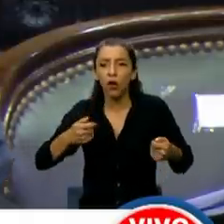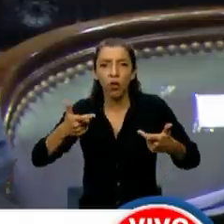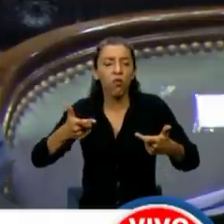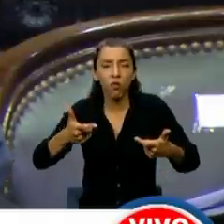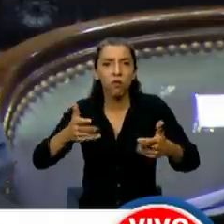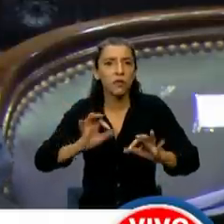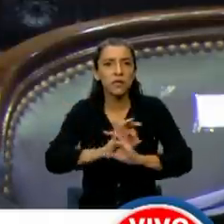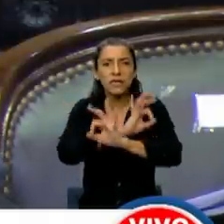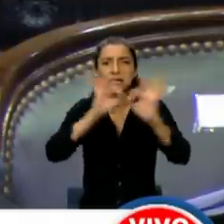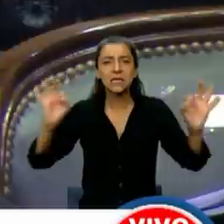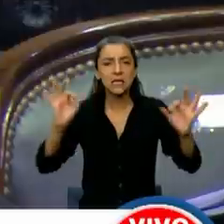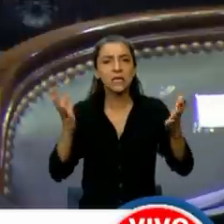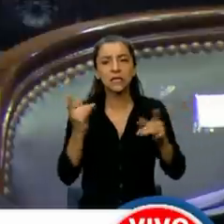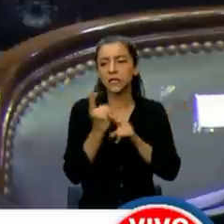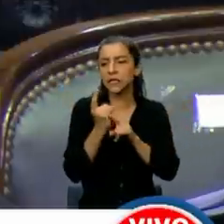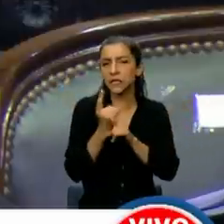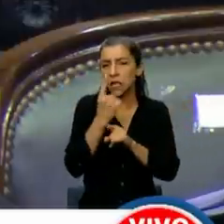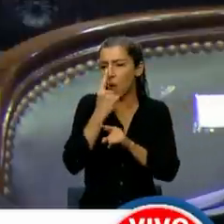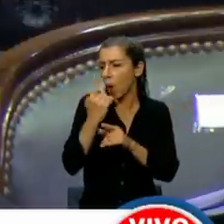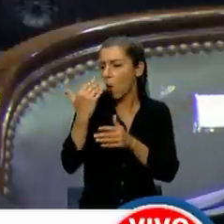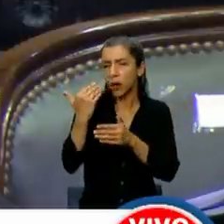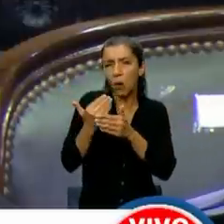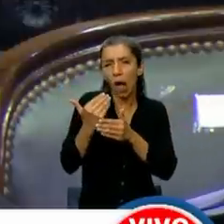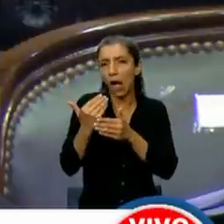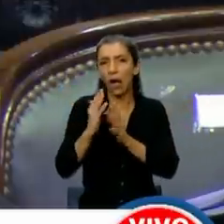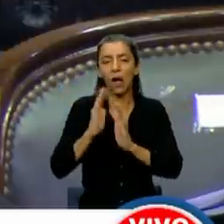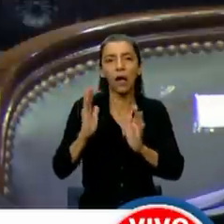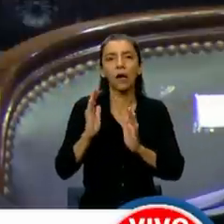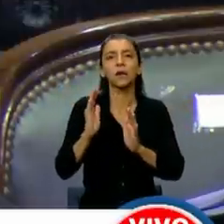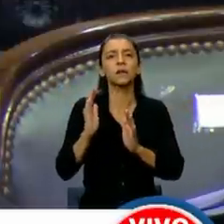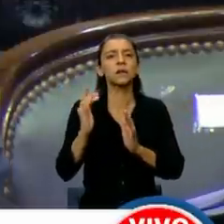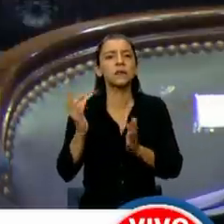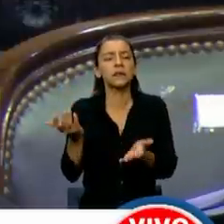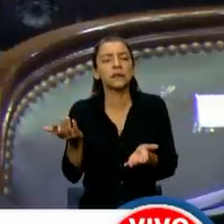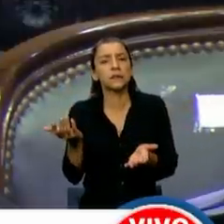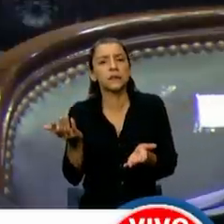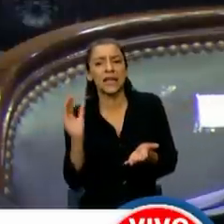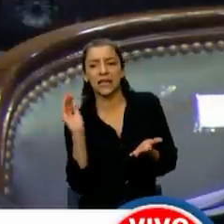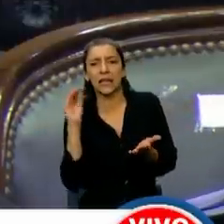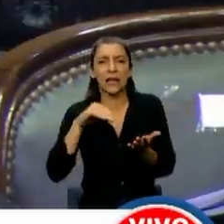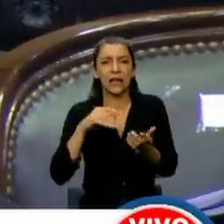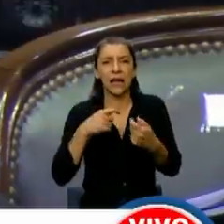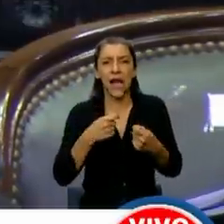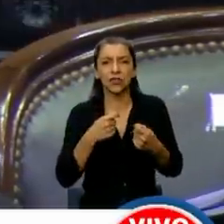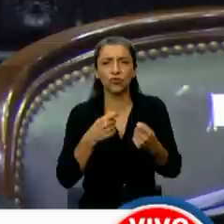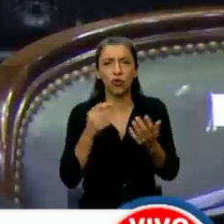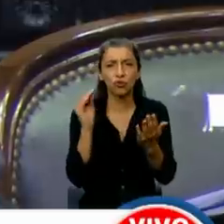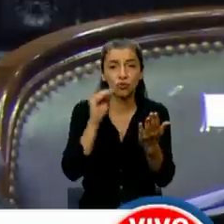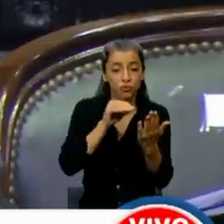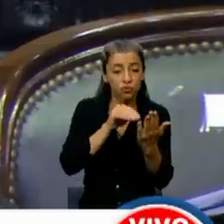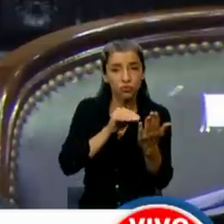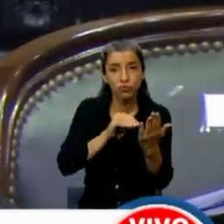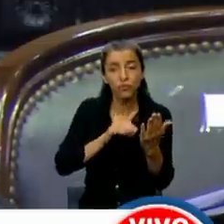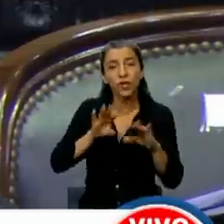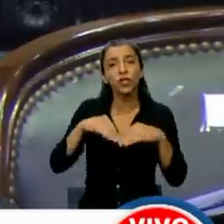entre gallos y media noche hace poquito tiempo incorporaron nuevos gastos y nos proponen un déficit